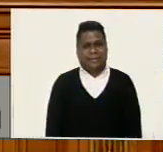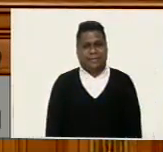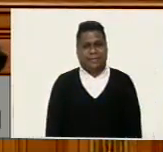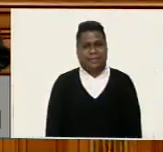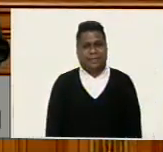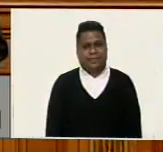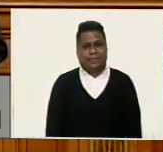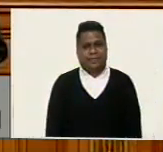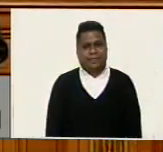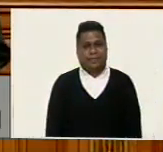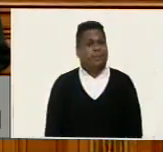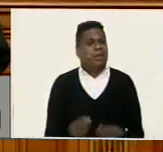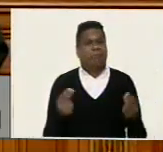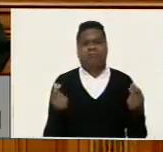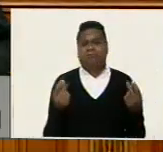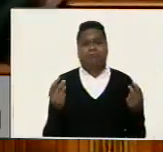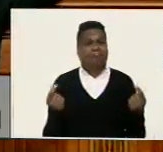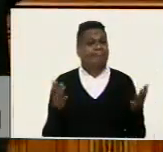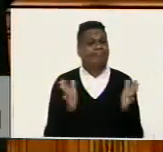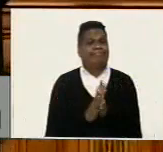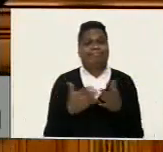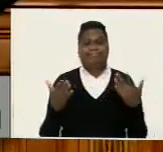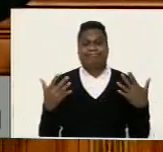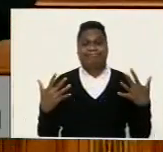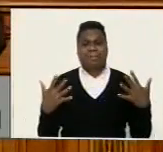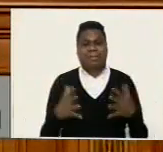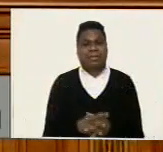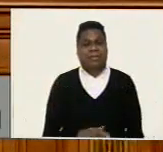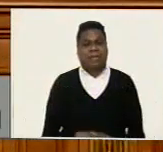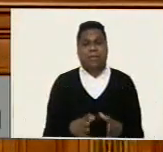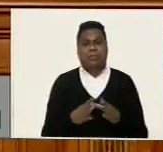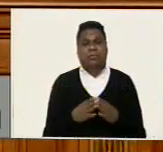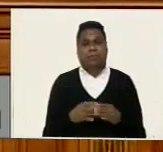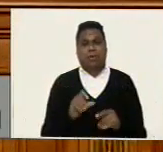Que se pongan las pilas, pues, los de la otra esquina.